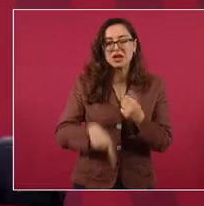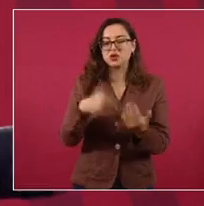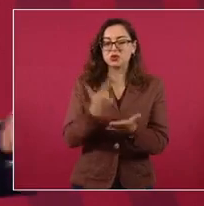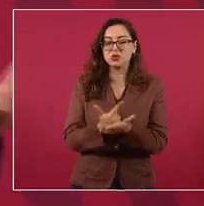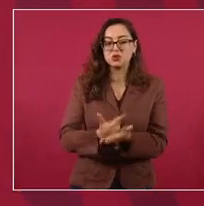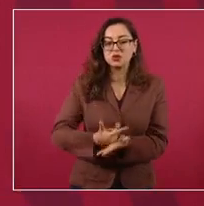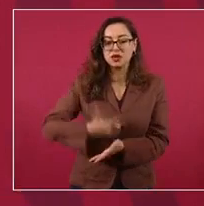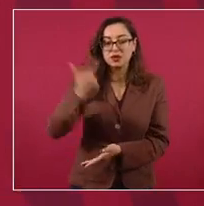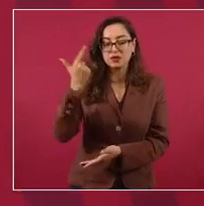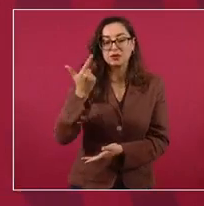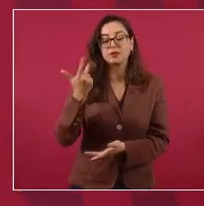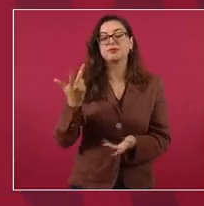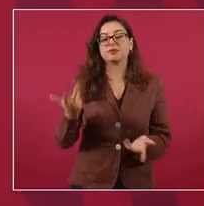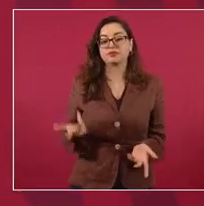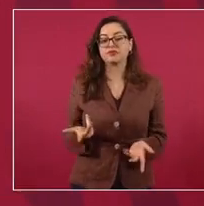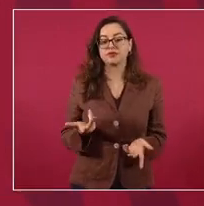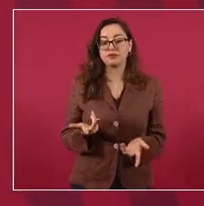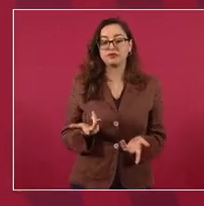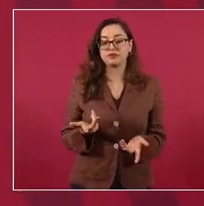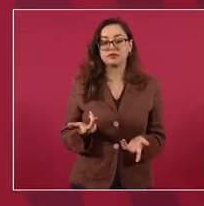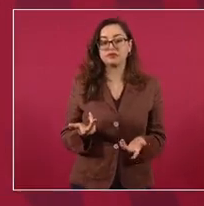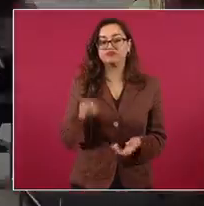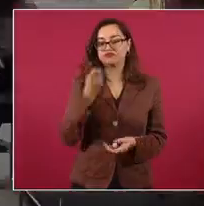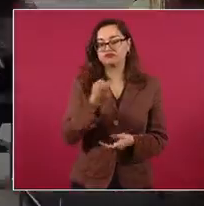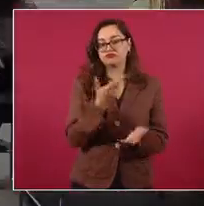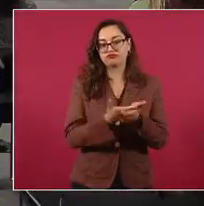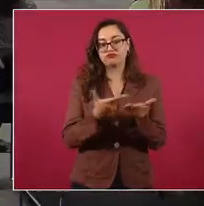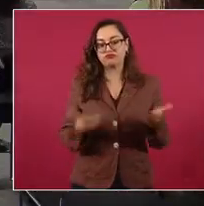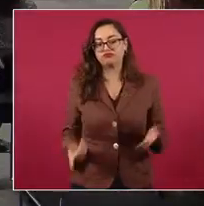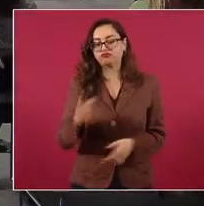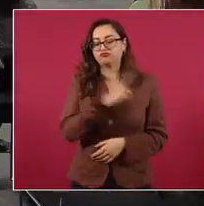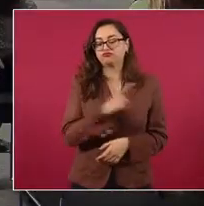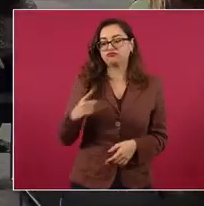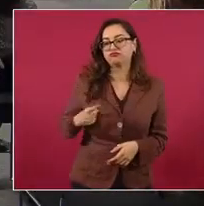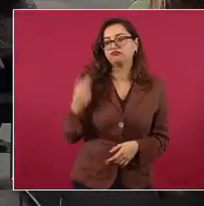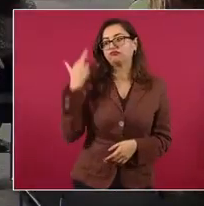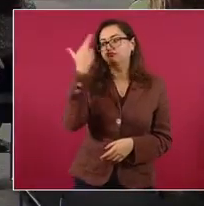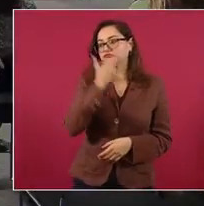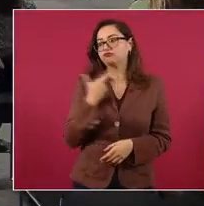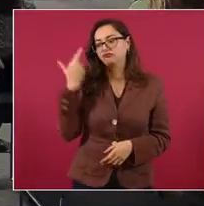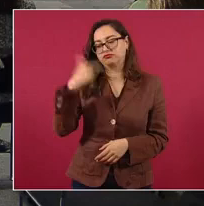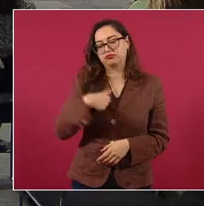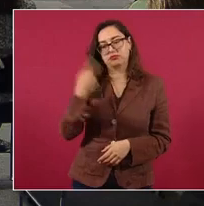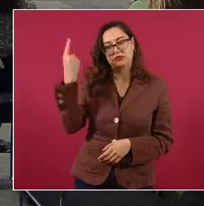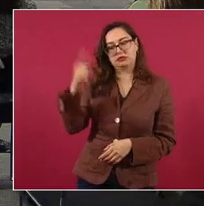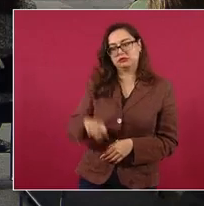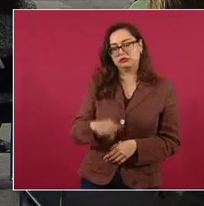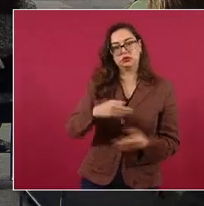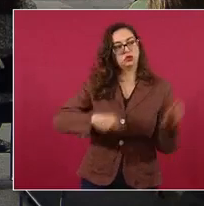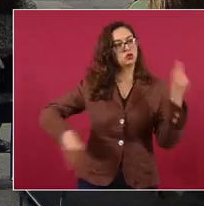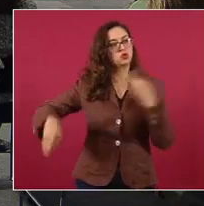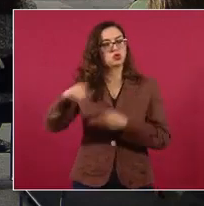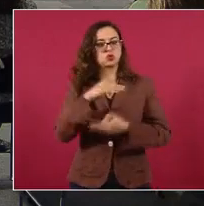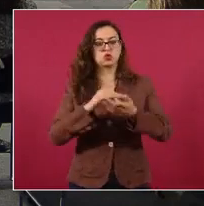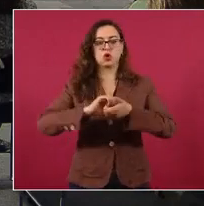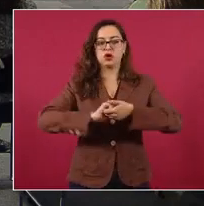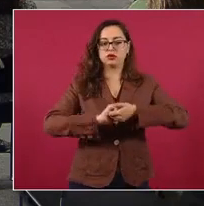porque los llenan de migrantes y